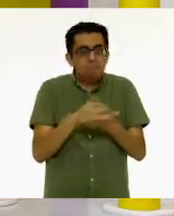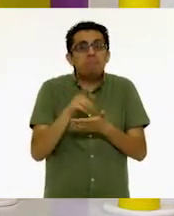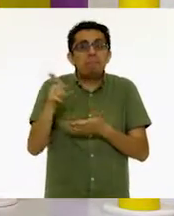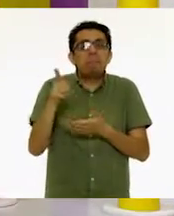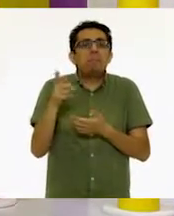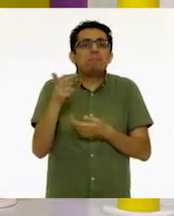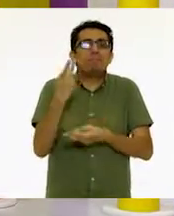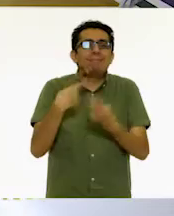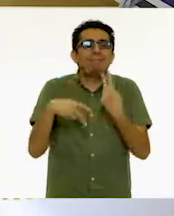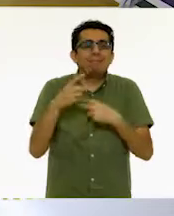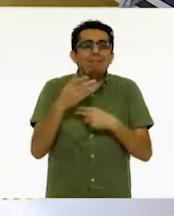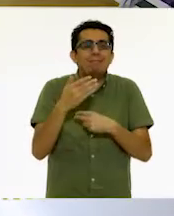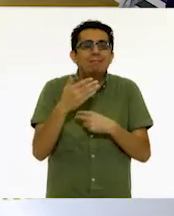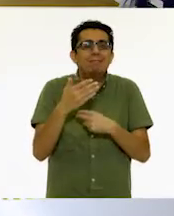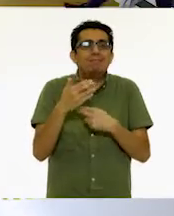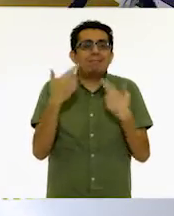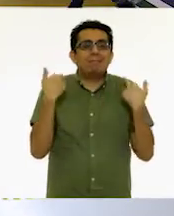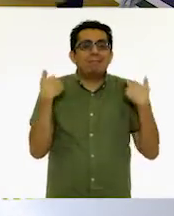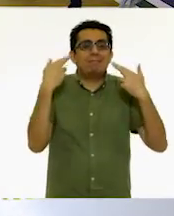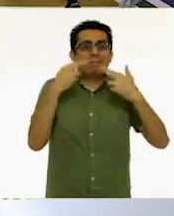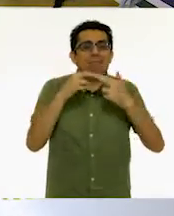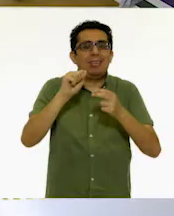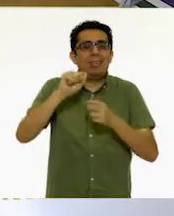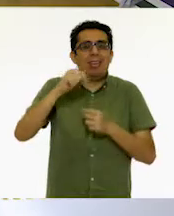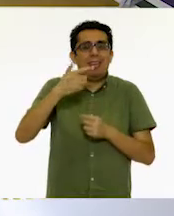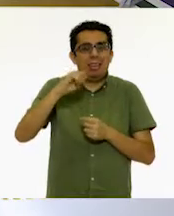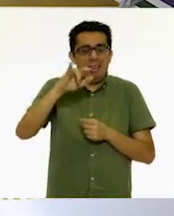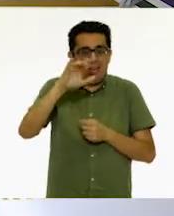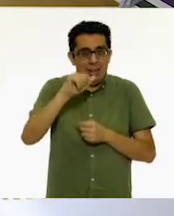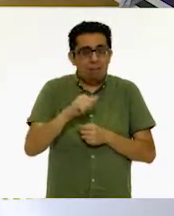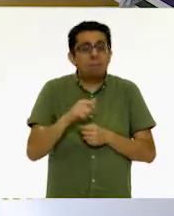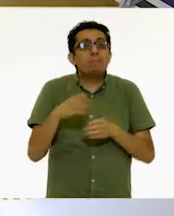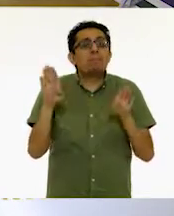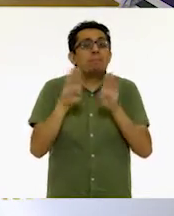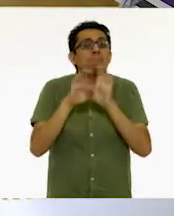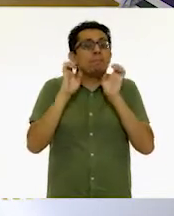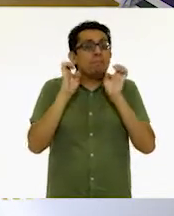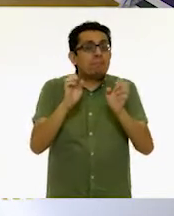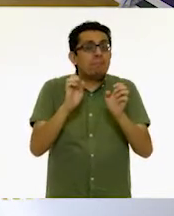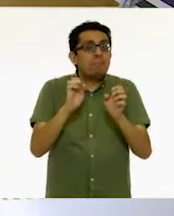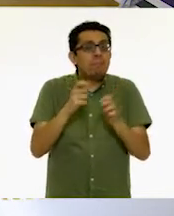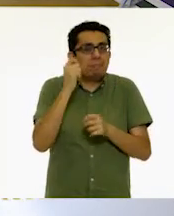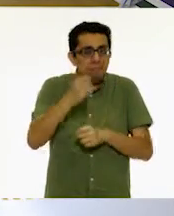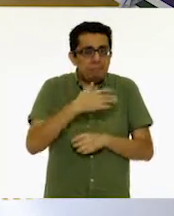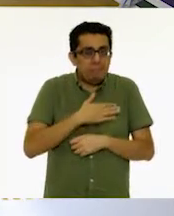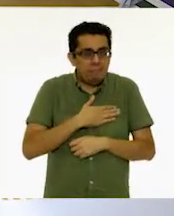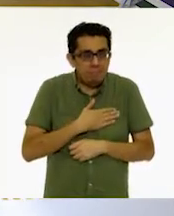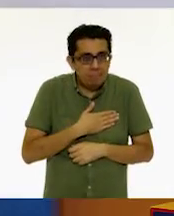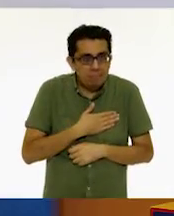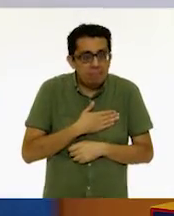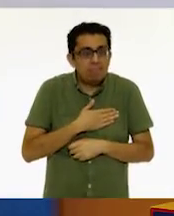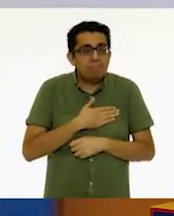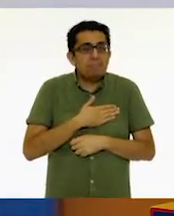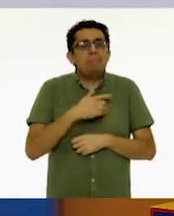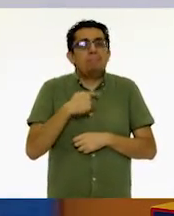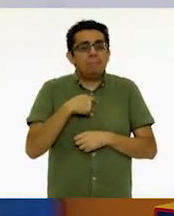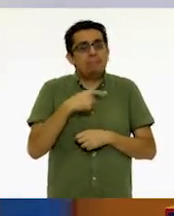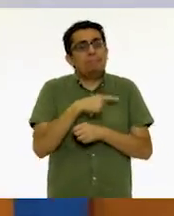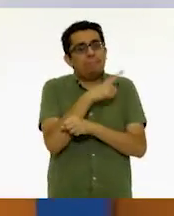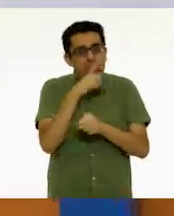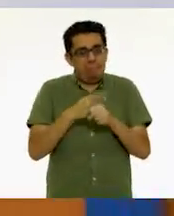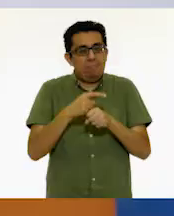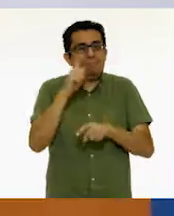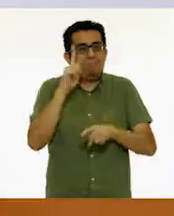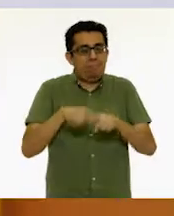Angie, bienvenida. Hola, Eric, ¿cómo estás? Te saludo con el corazón. Y déjame quitar el cubrebocas y también. Sí, también, por